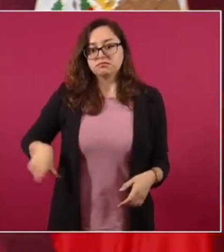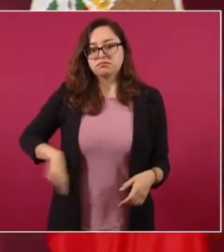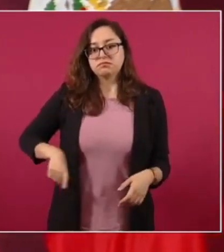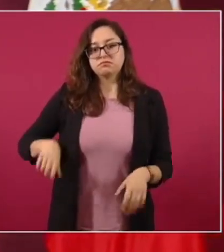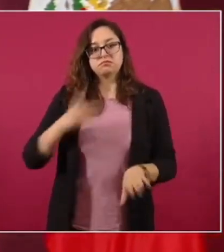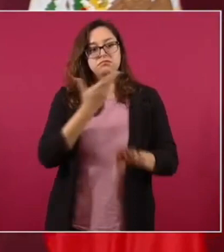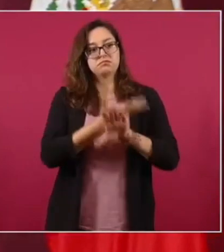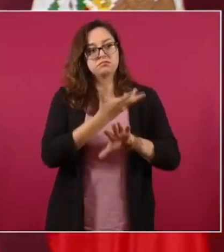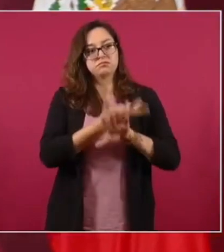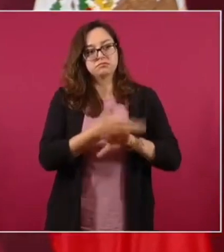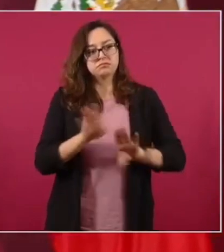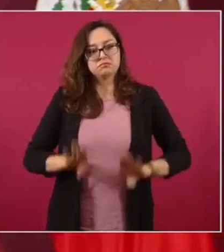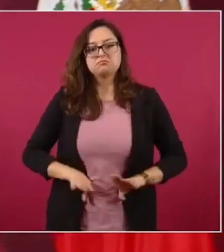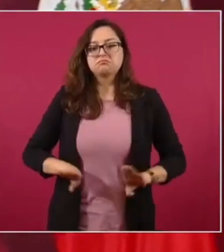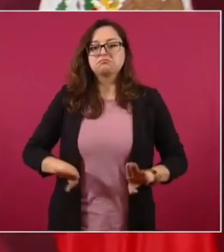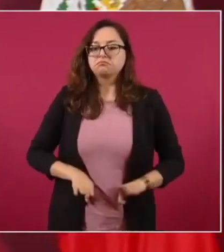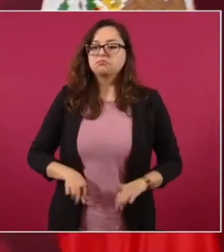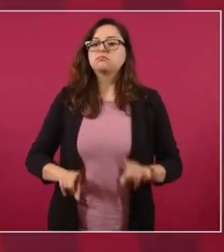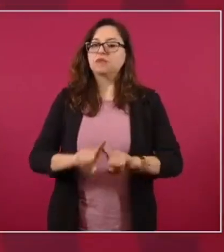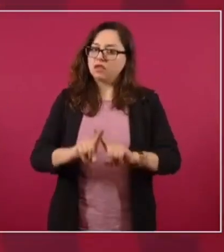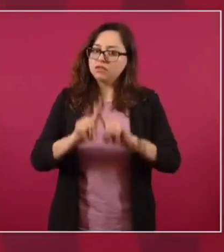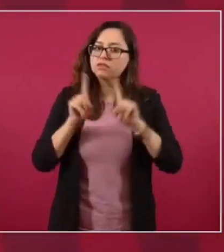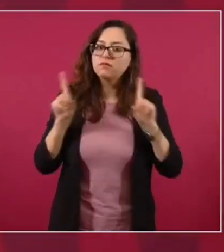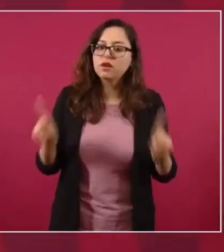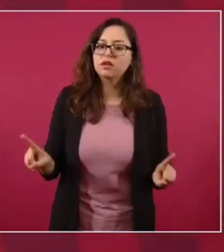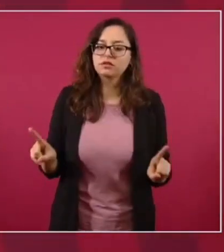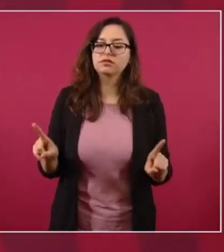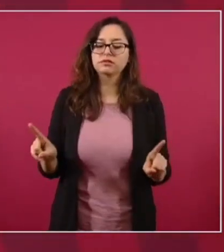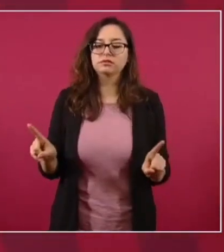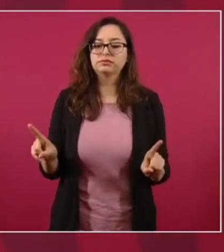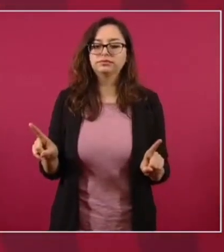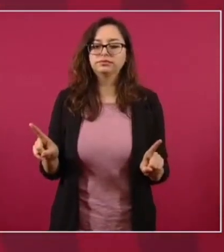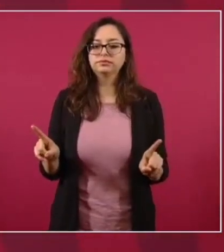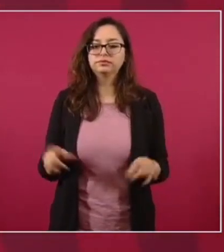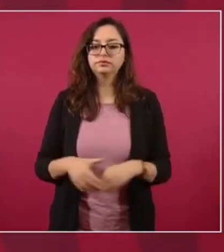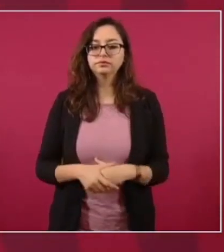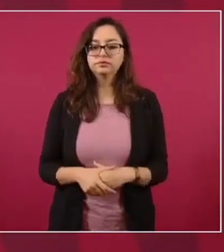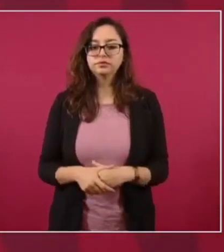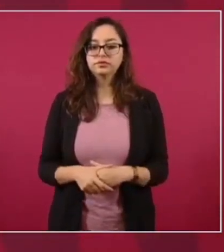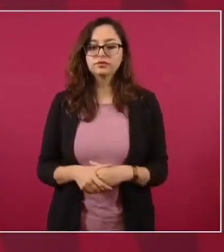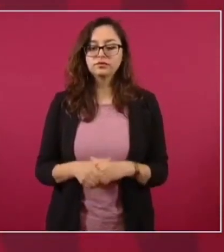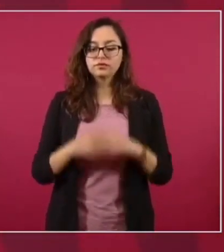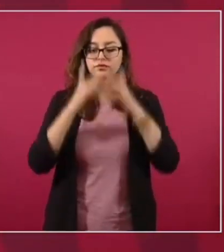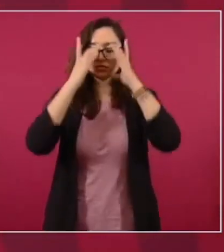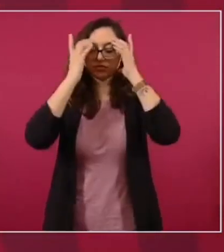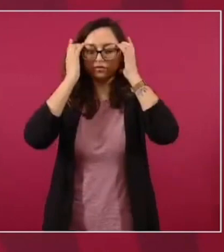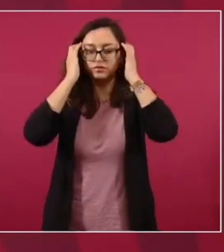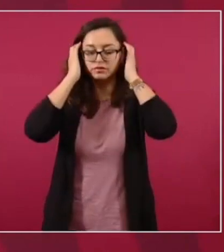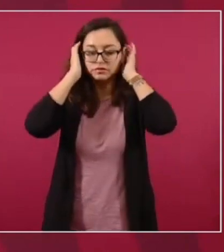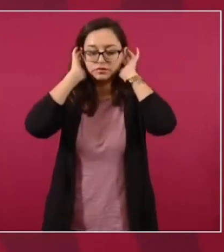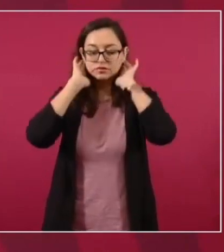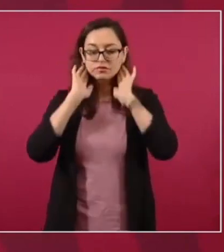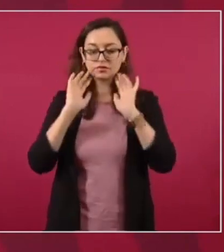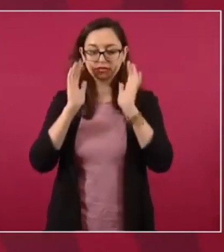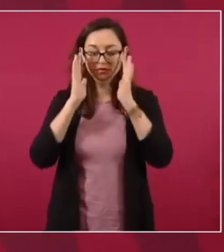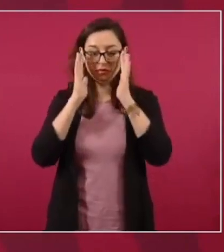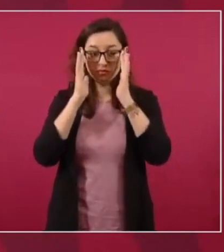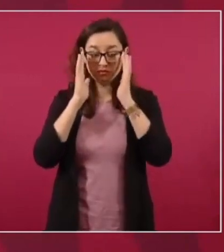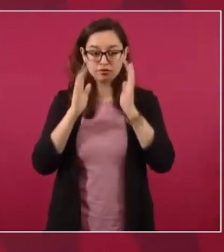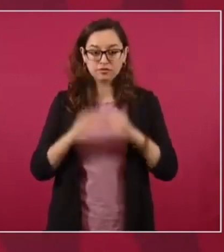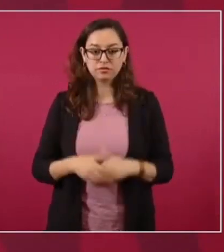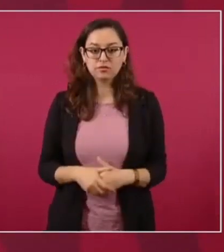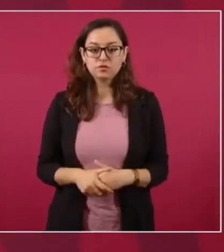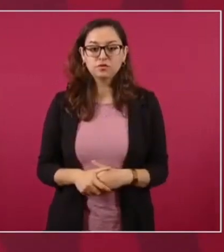Unidos distinta. Esto de que se está permitiendo que